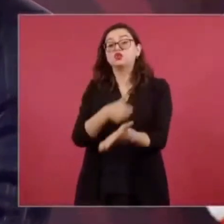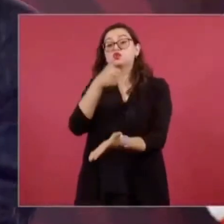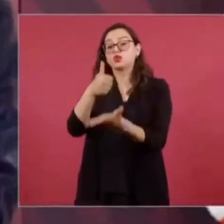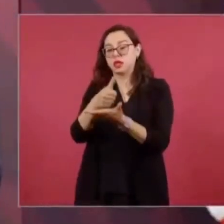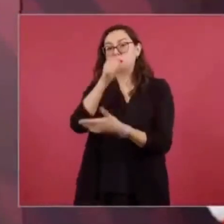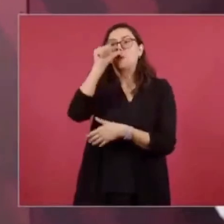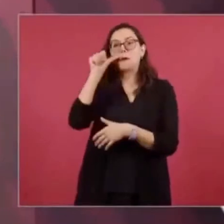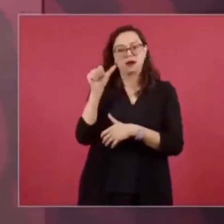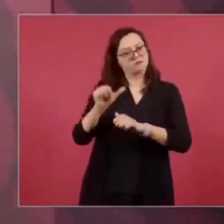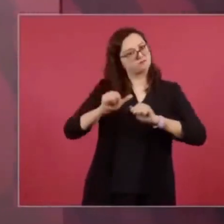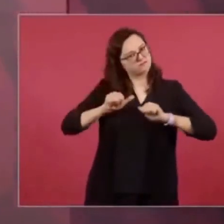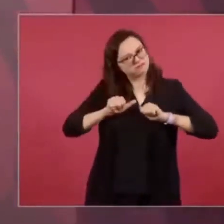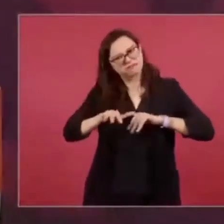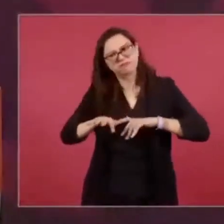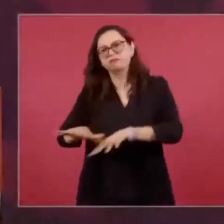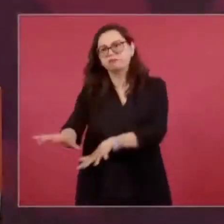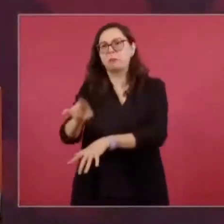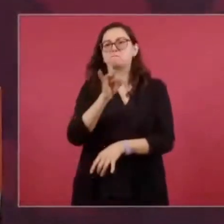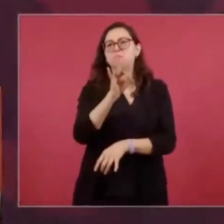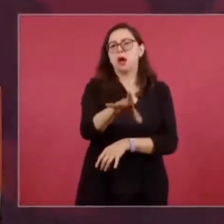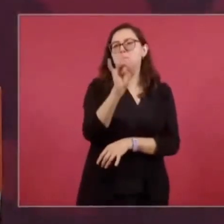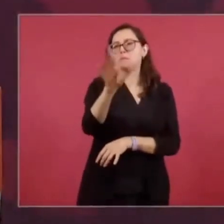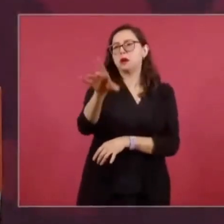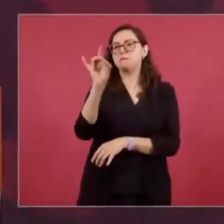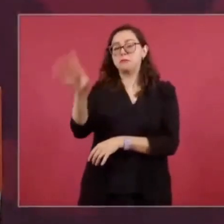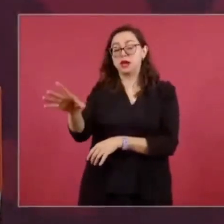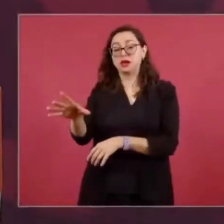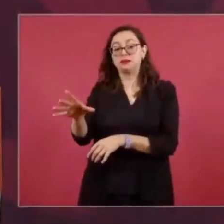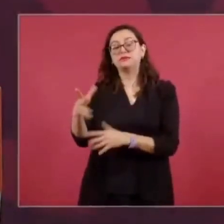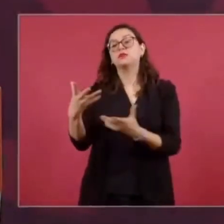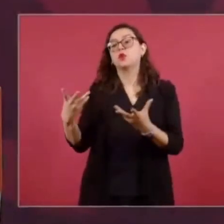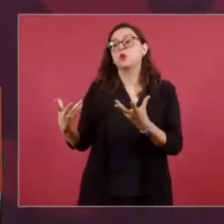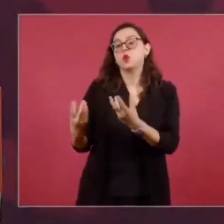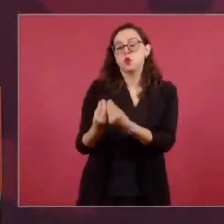militar de Pascual Orozco y de Francisco Villa.